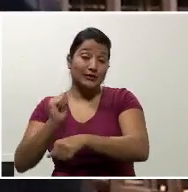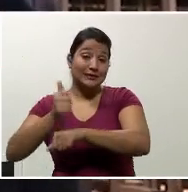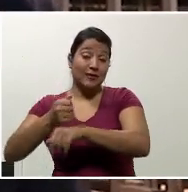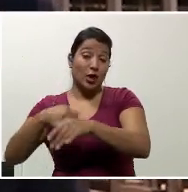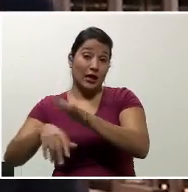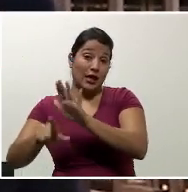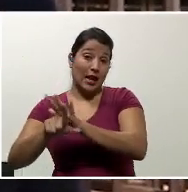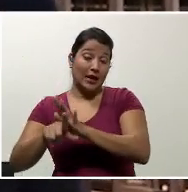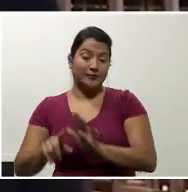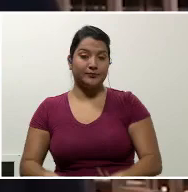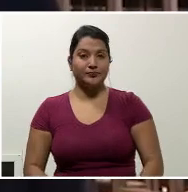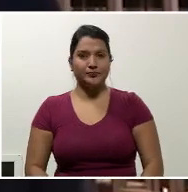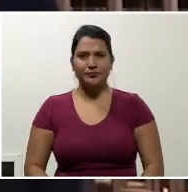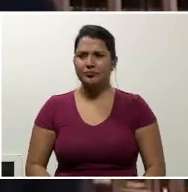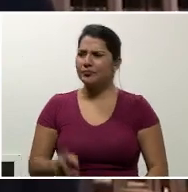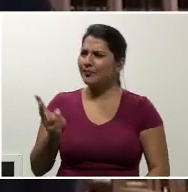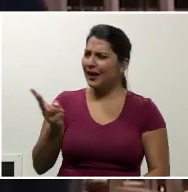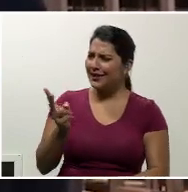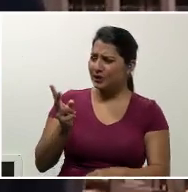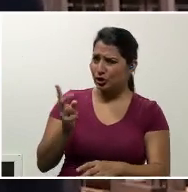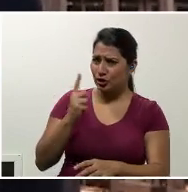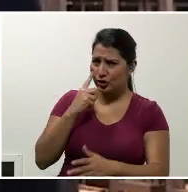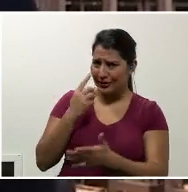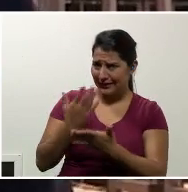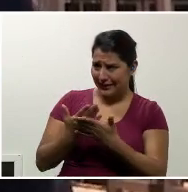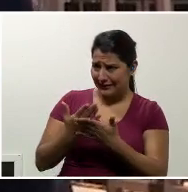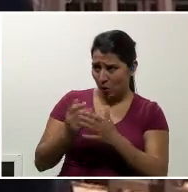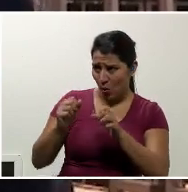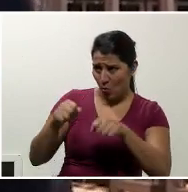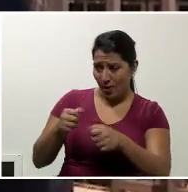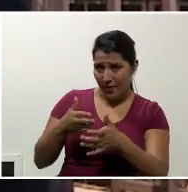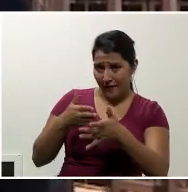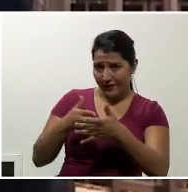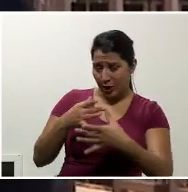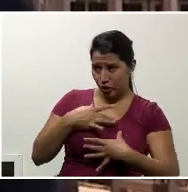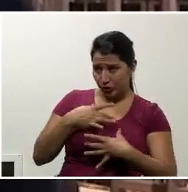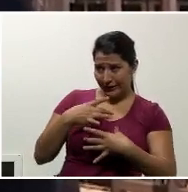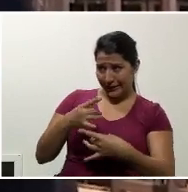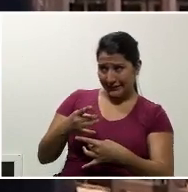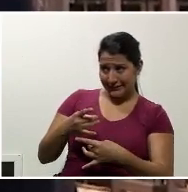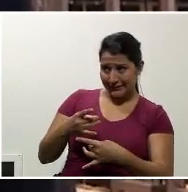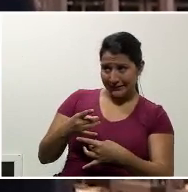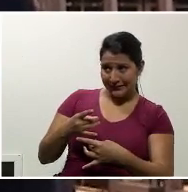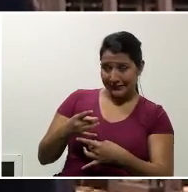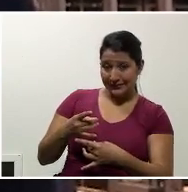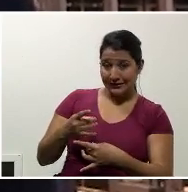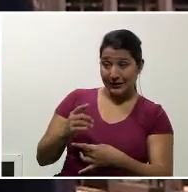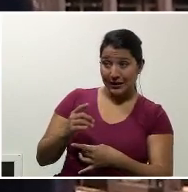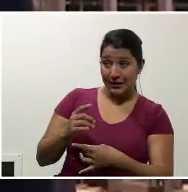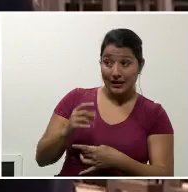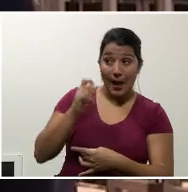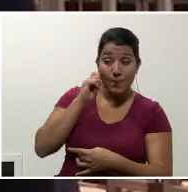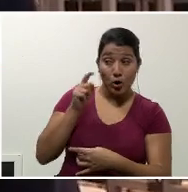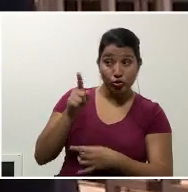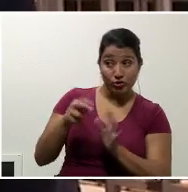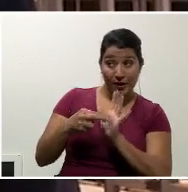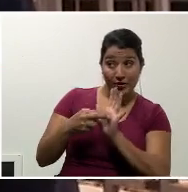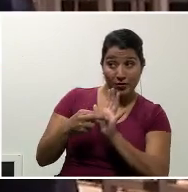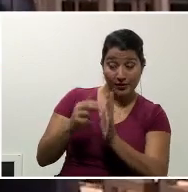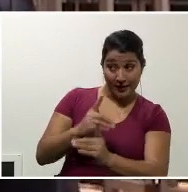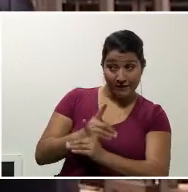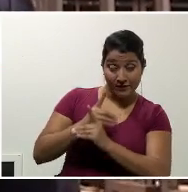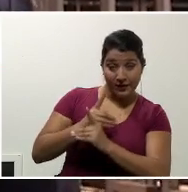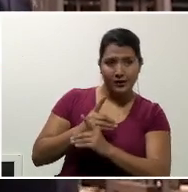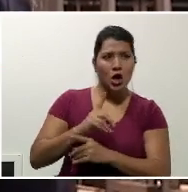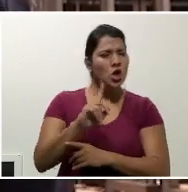una audiencia. ¿Esos testigos de esta manera afectarían, por ejemplo, los intereses de su representada? No lo afecta de ninguna manera, pero